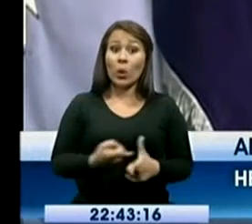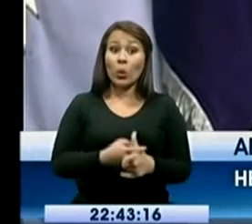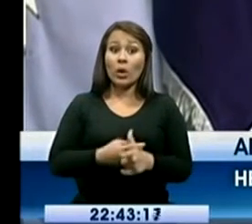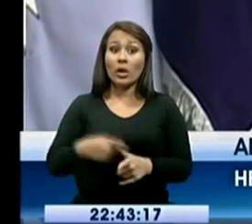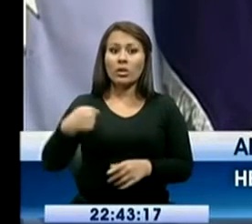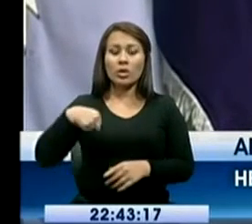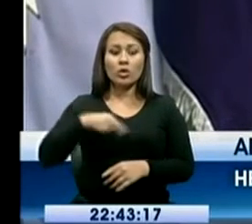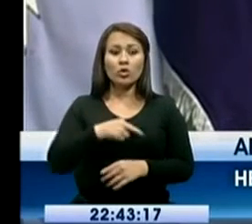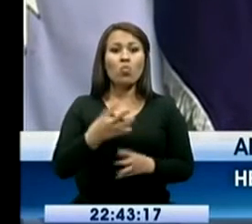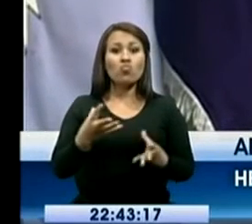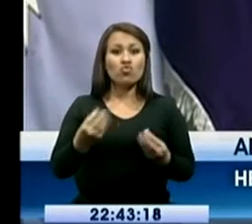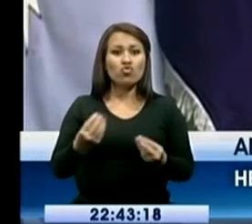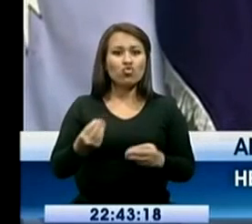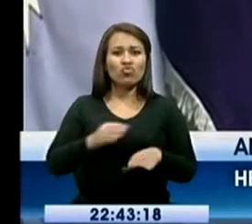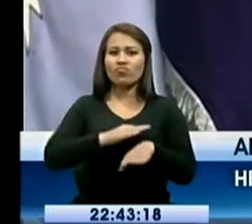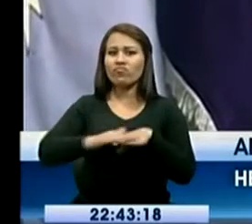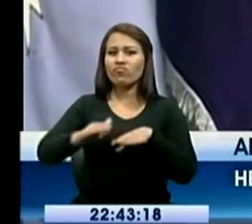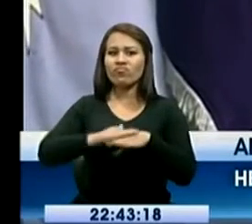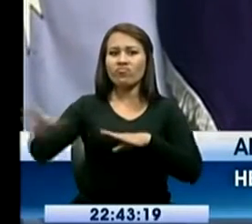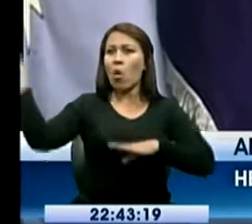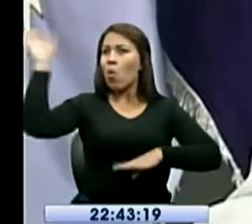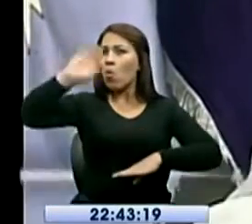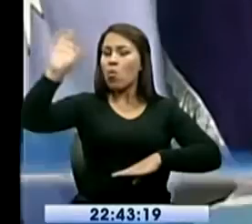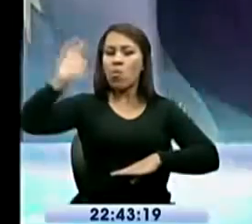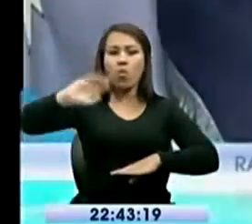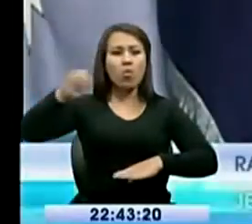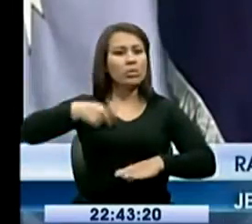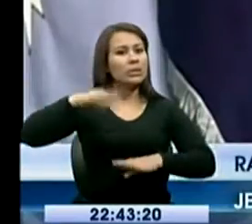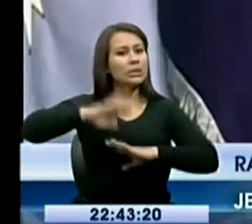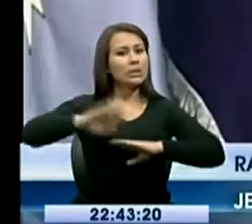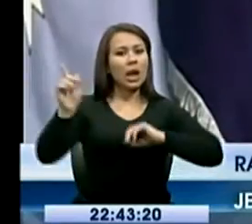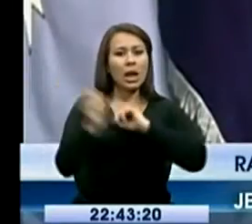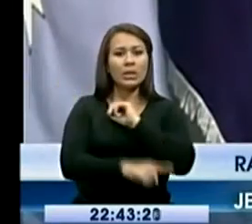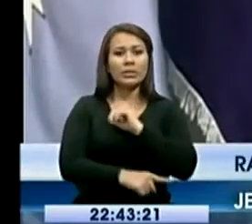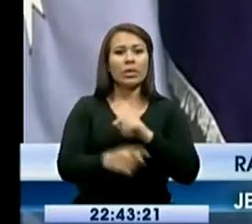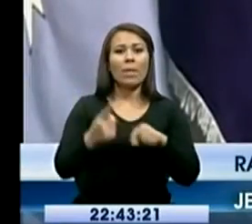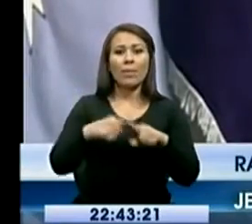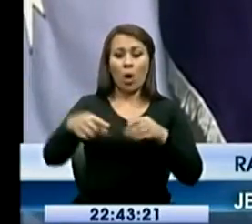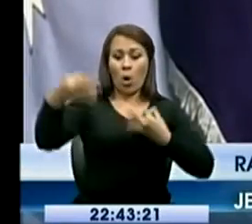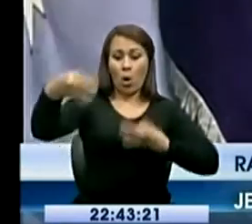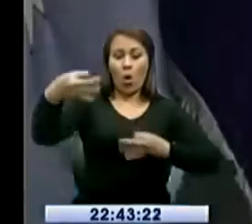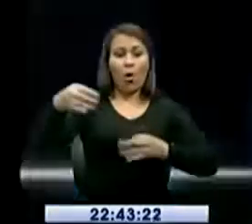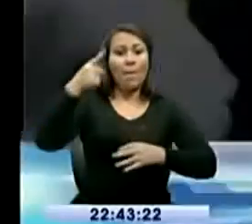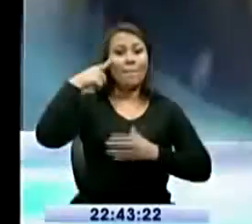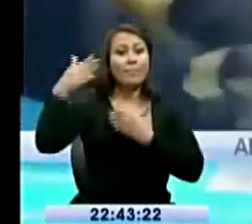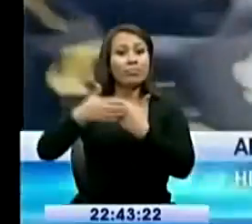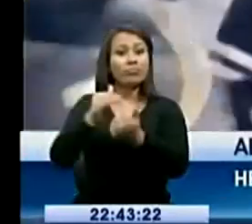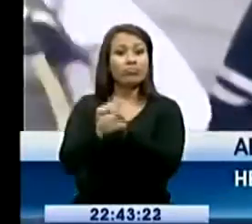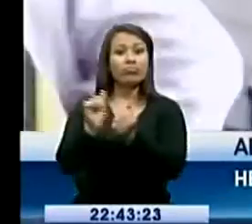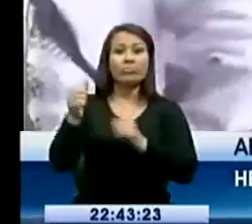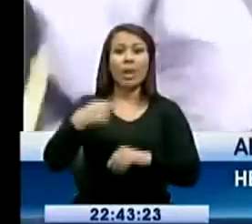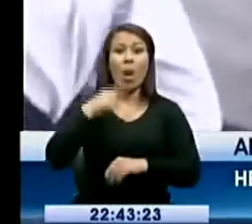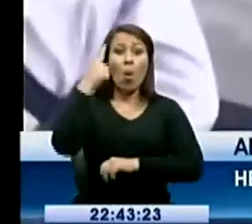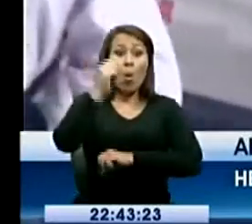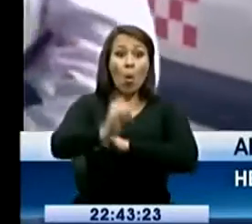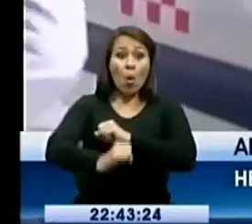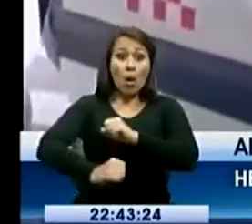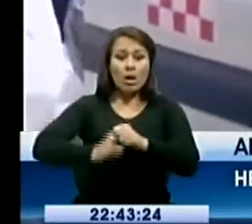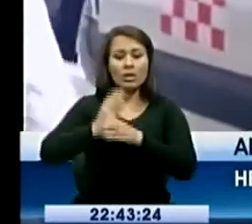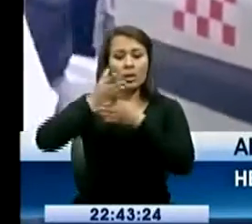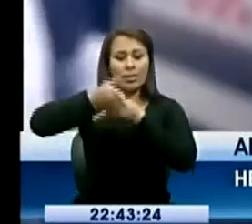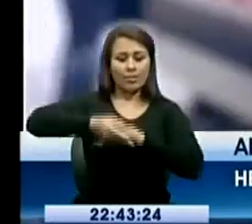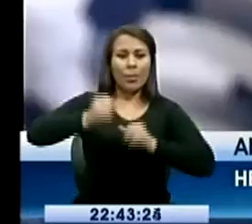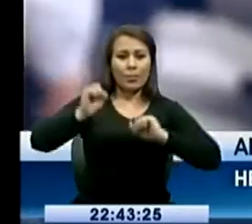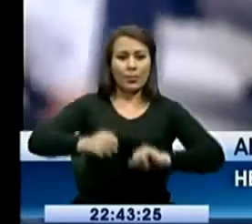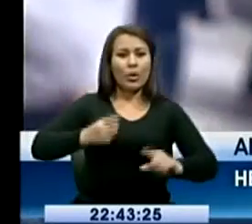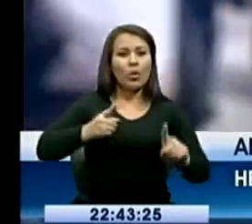estaba con auto llamamiento a juicio o tenía sentencia y tenía una boleta vigente. Luego de un año fue localizado en el